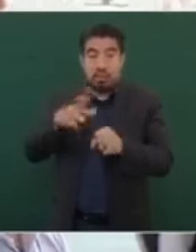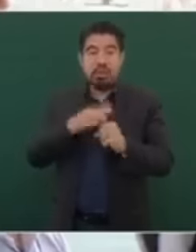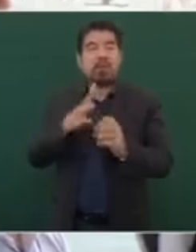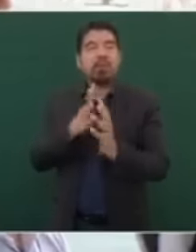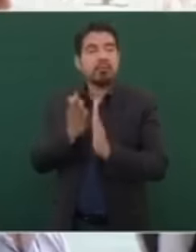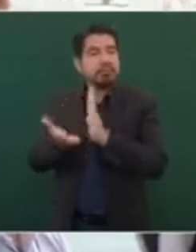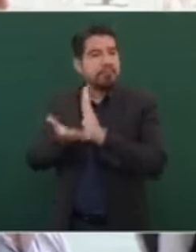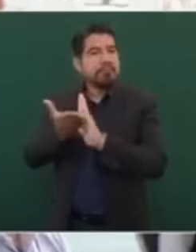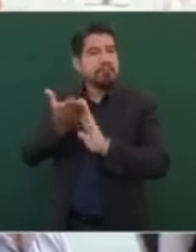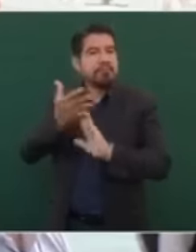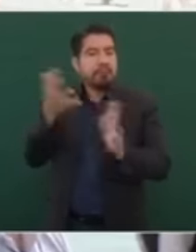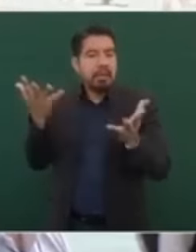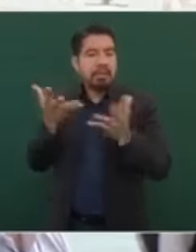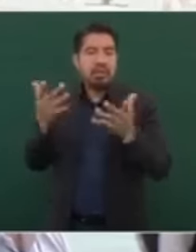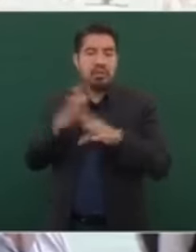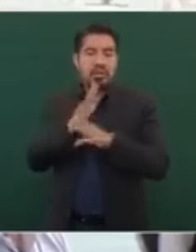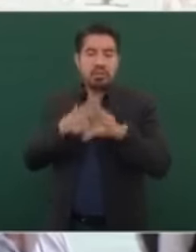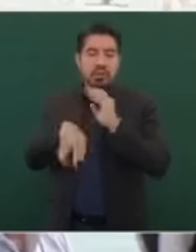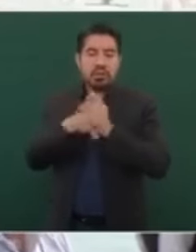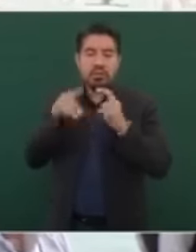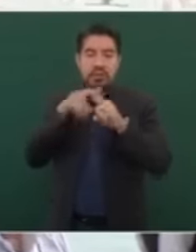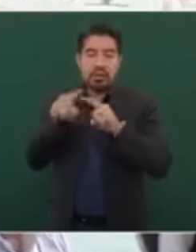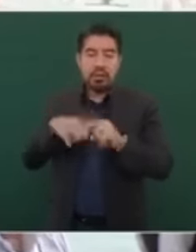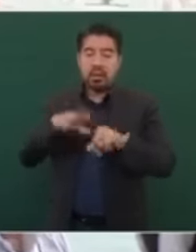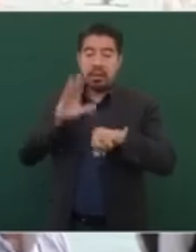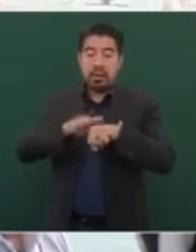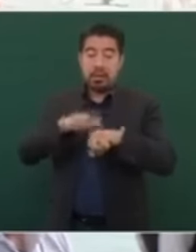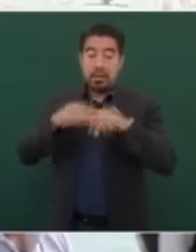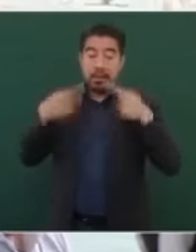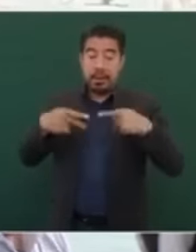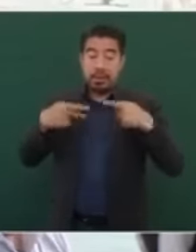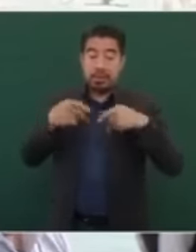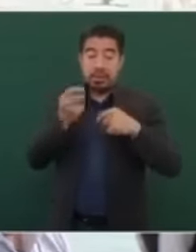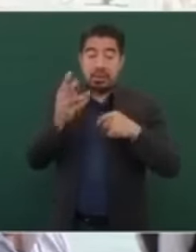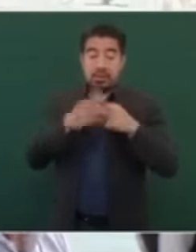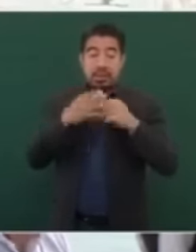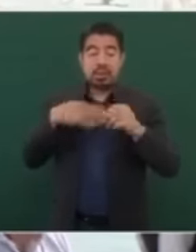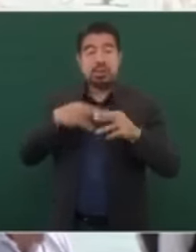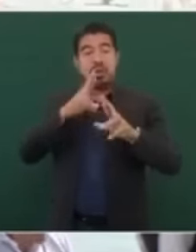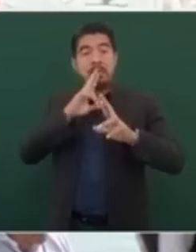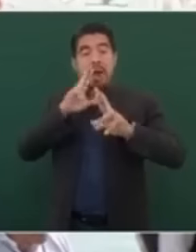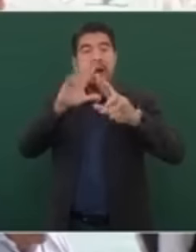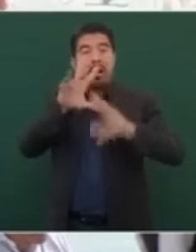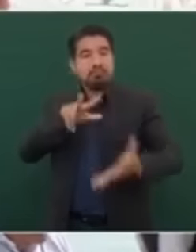impresión de la gente que respondió a este llamado y saber